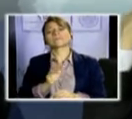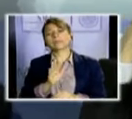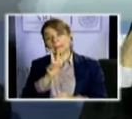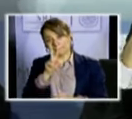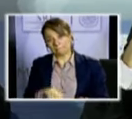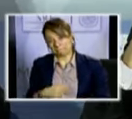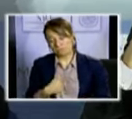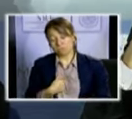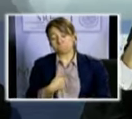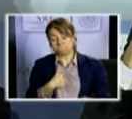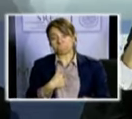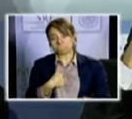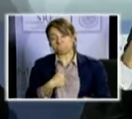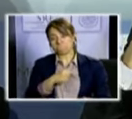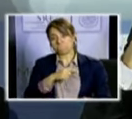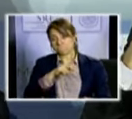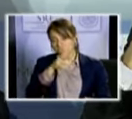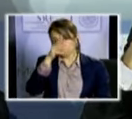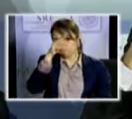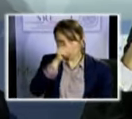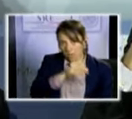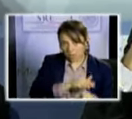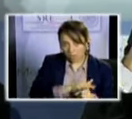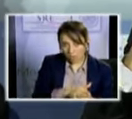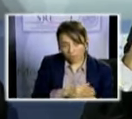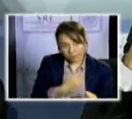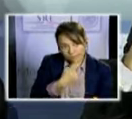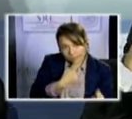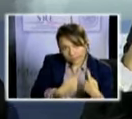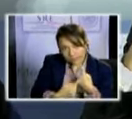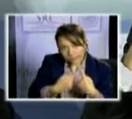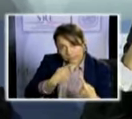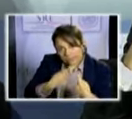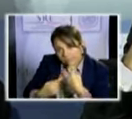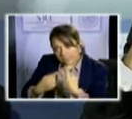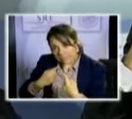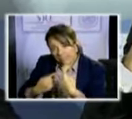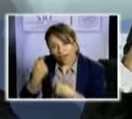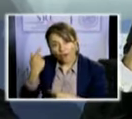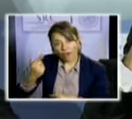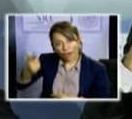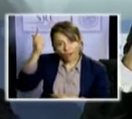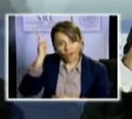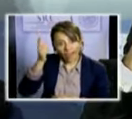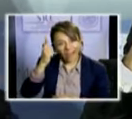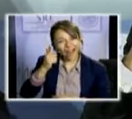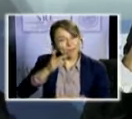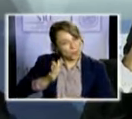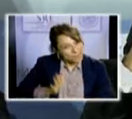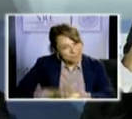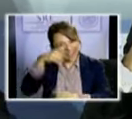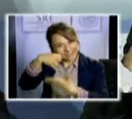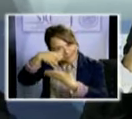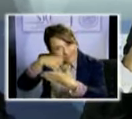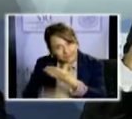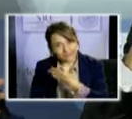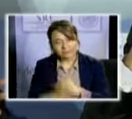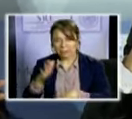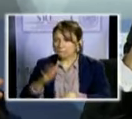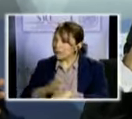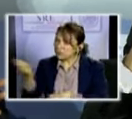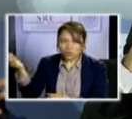el debate donde hemos centrado todo el esfuerzo, en que ese debate sea amplio, que sea incluyente, que se analicen todas las opciones, que